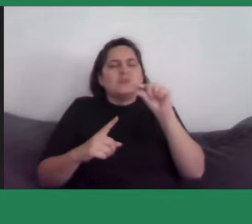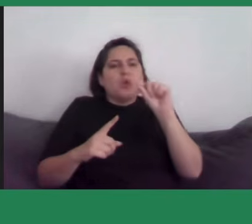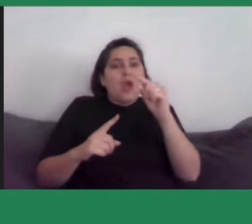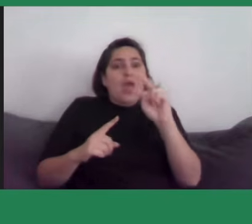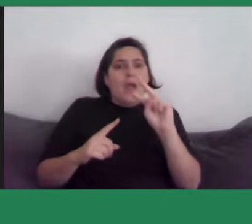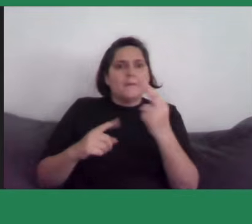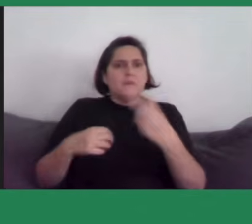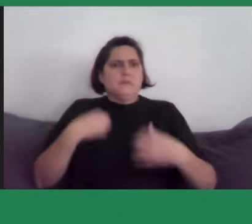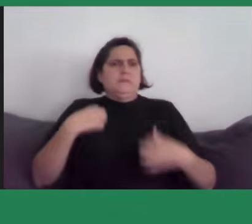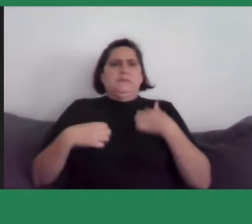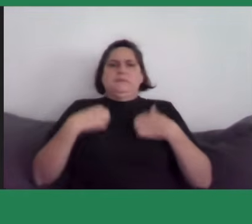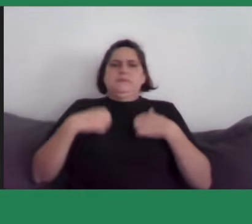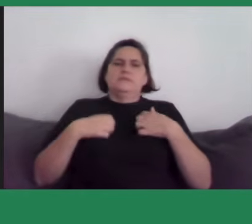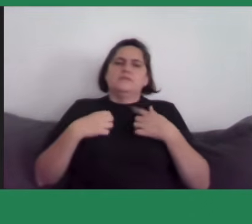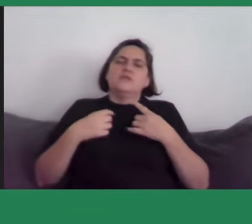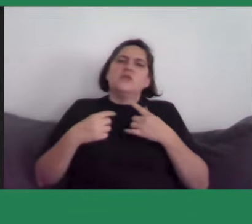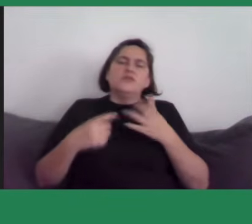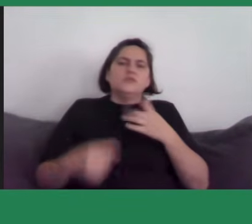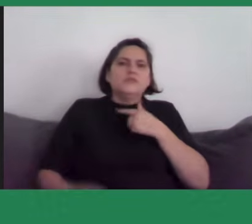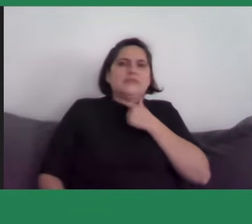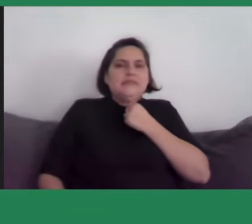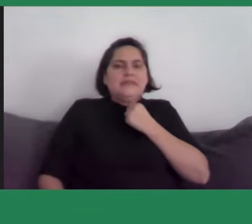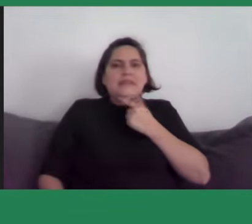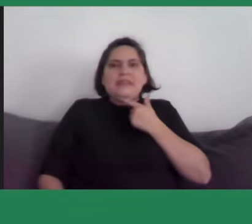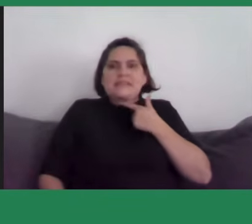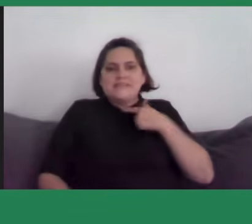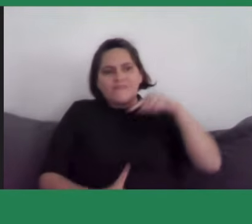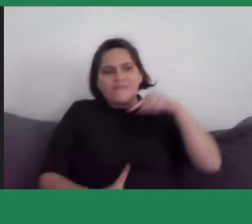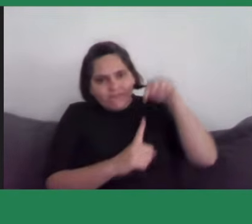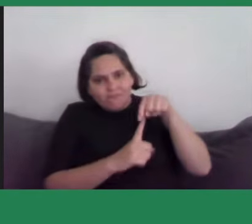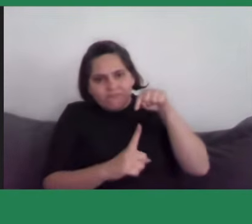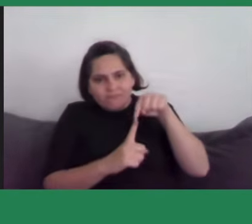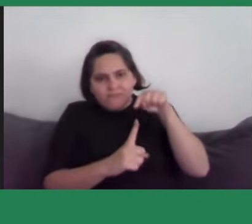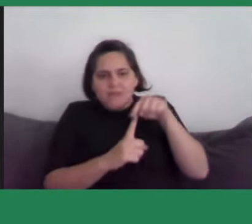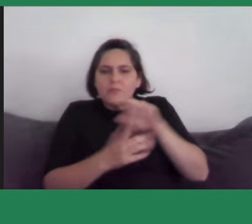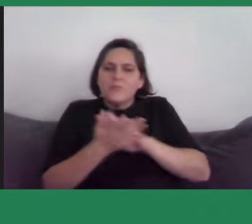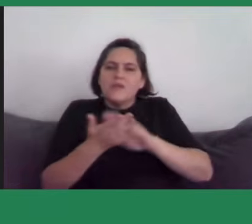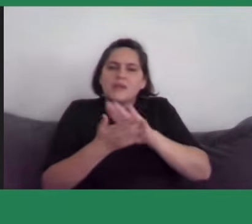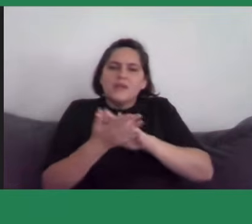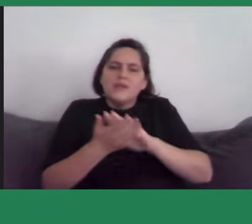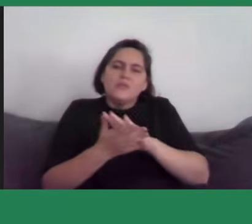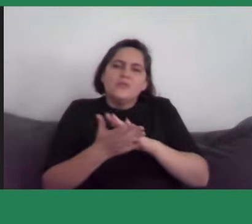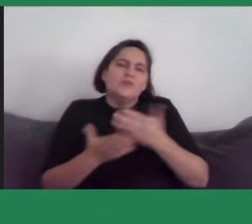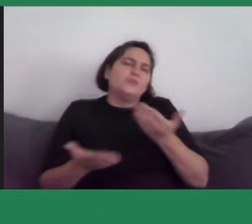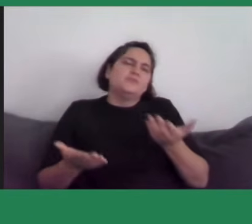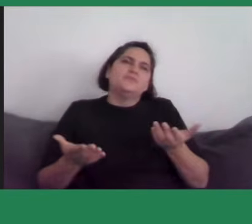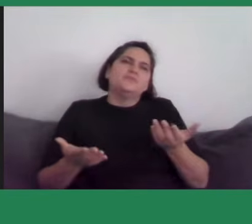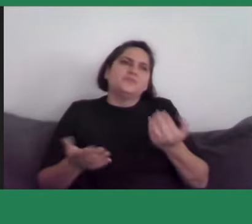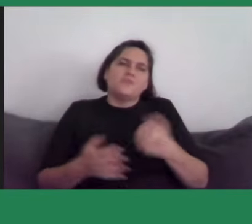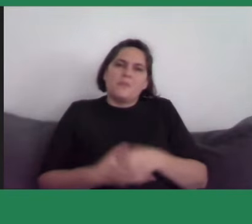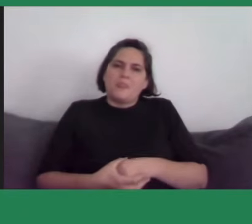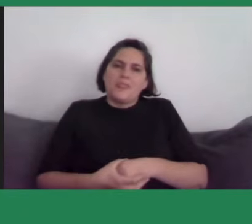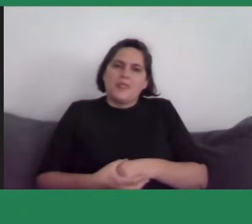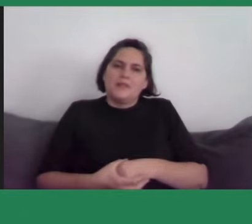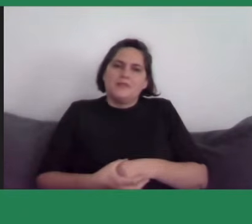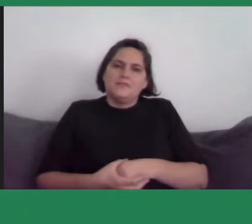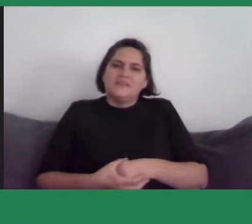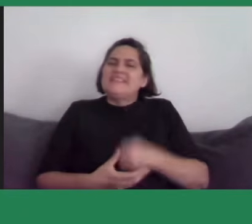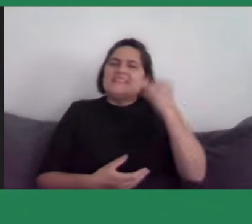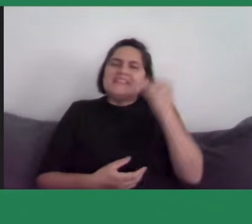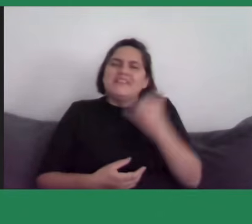tener intereses profundos, por ejemplo, estar interesado en siempre